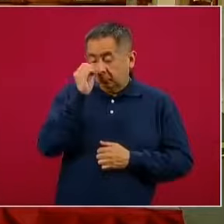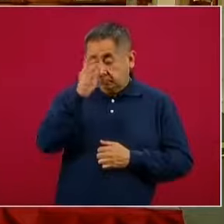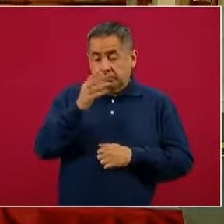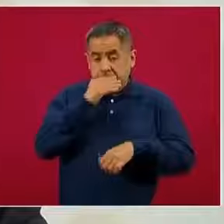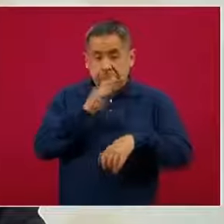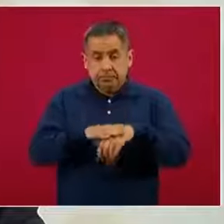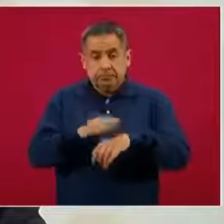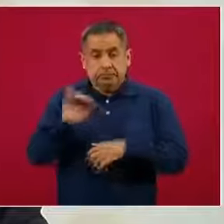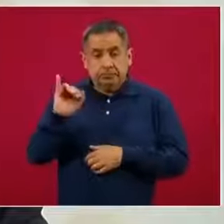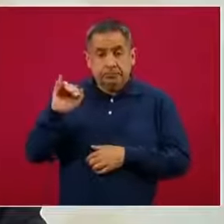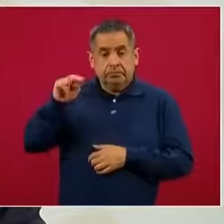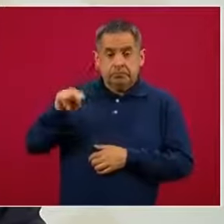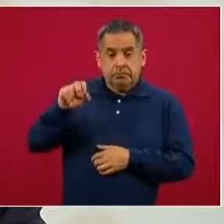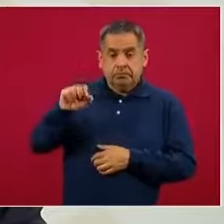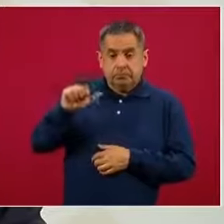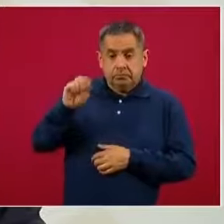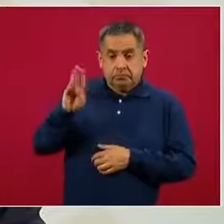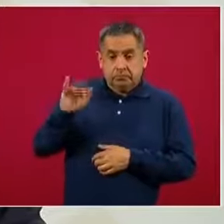es el INSABI nos ha